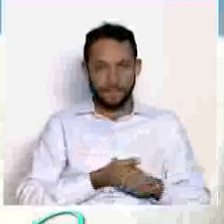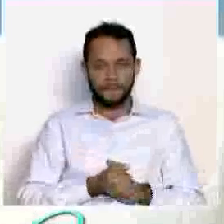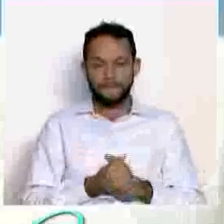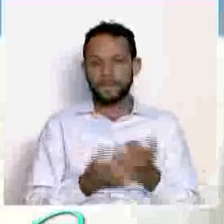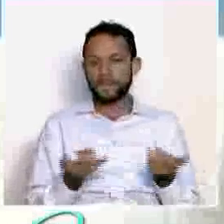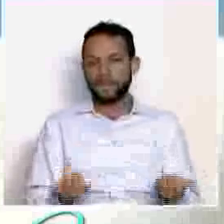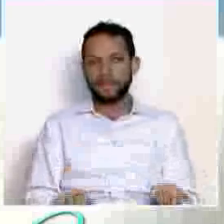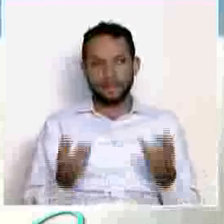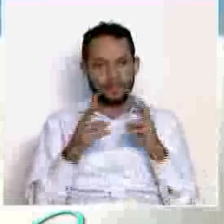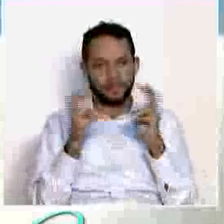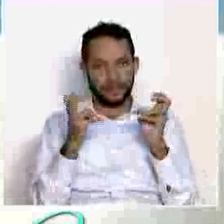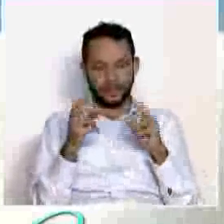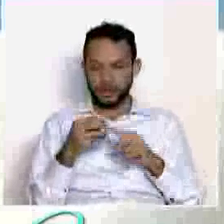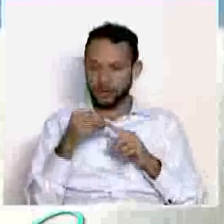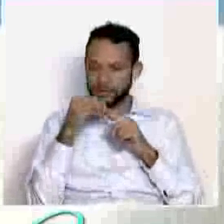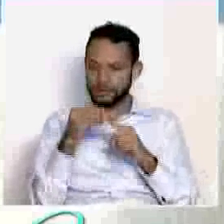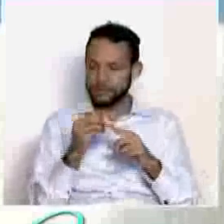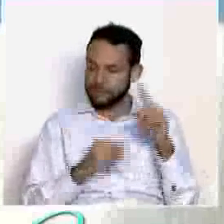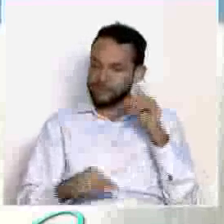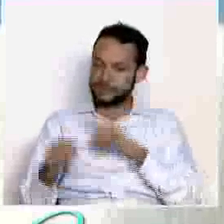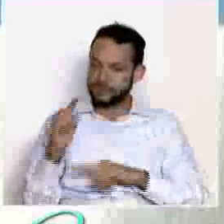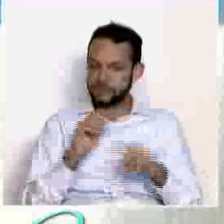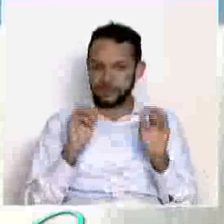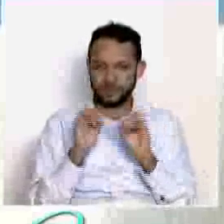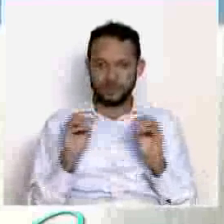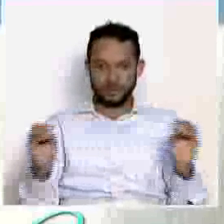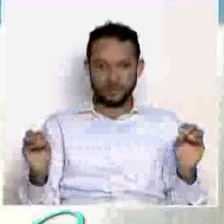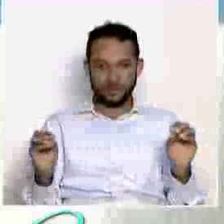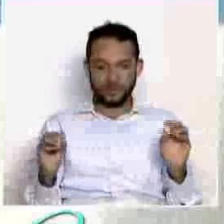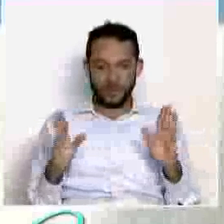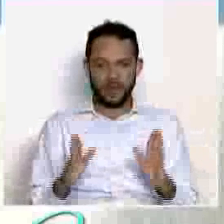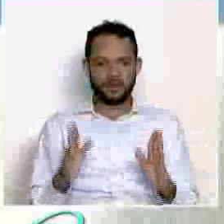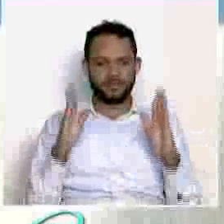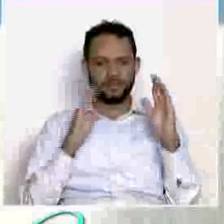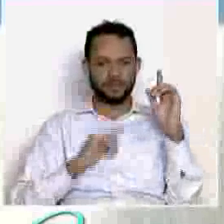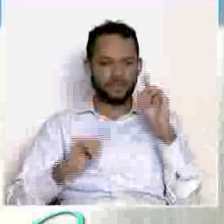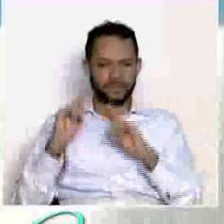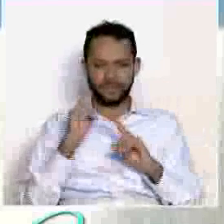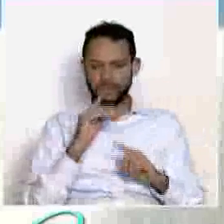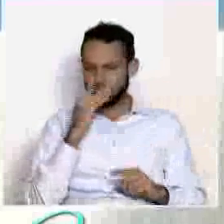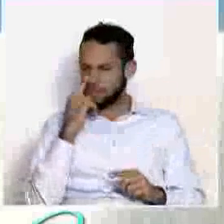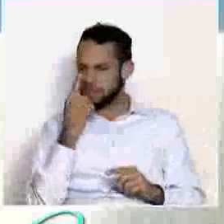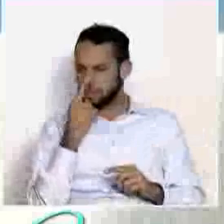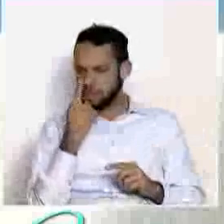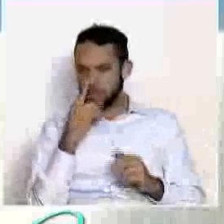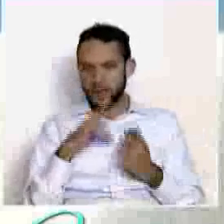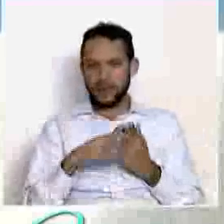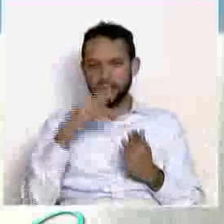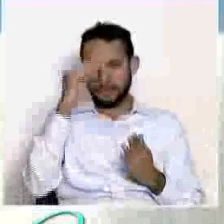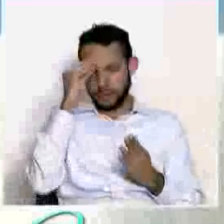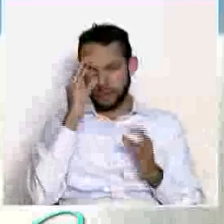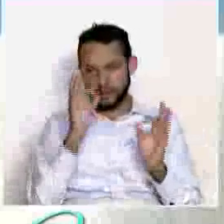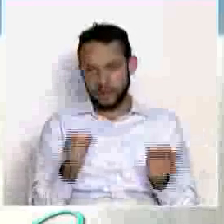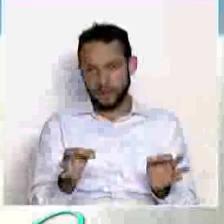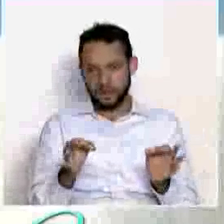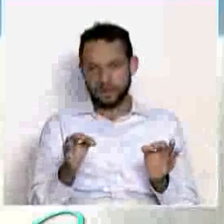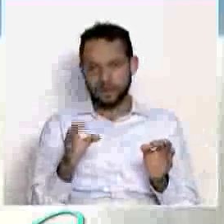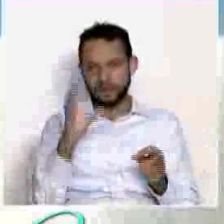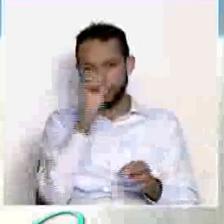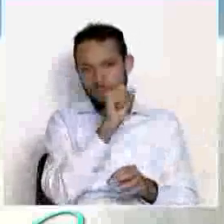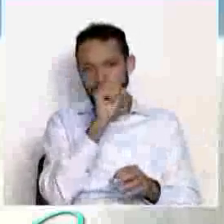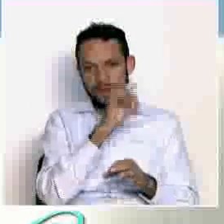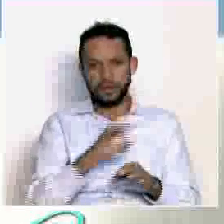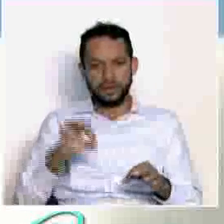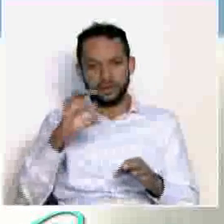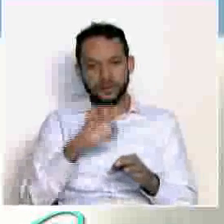Hoy vamos a hacer un tema que yo sé que les va a causar mucha curiosidad, pero van a entender el por